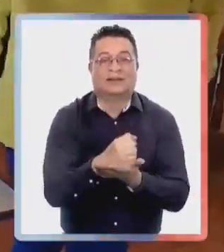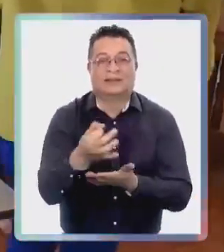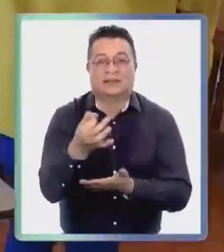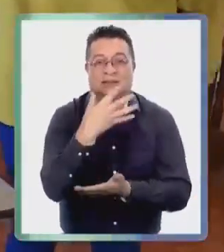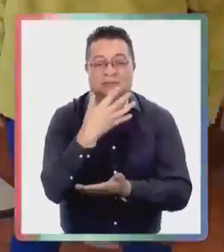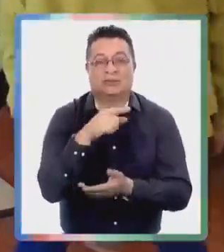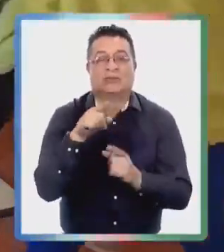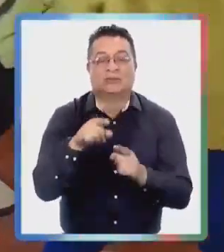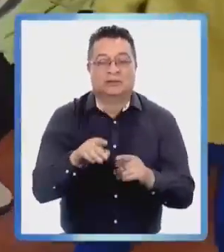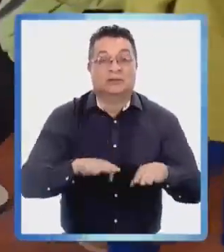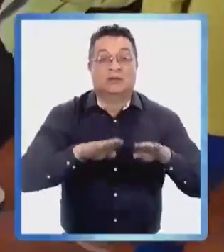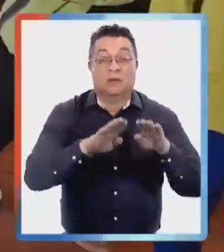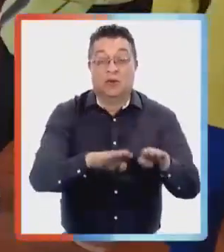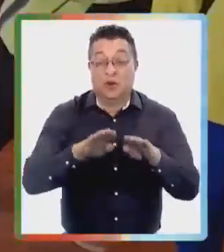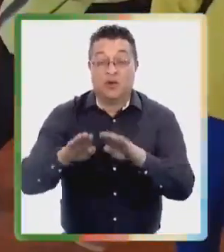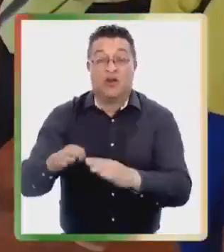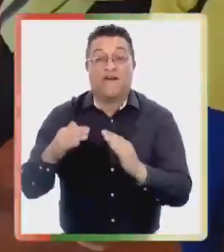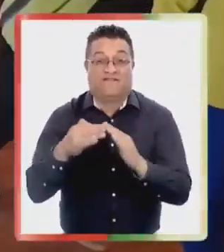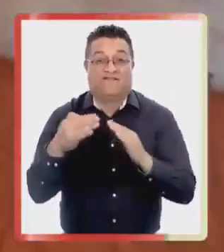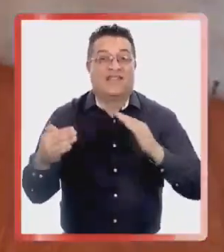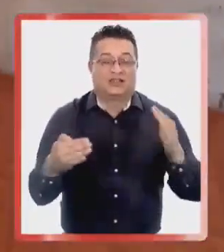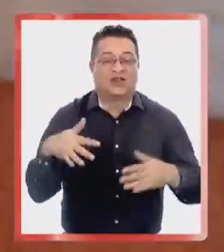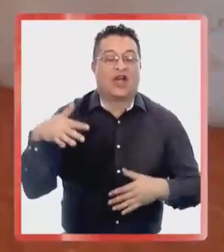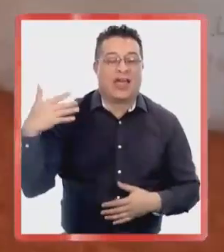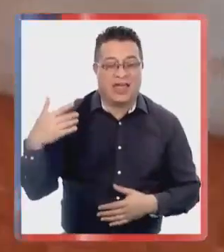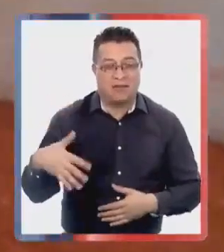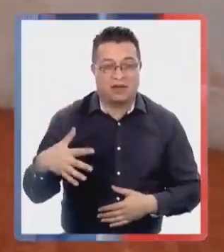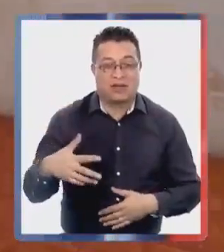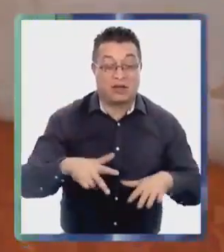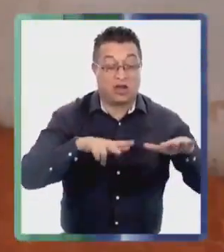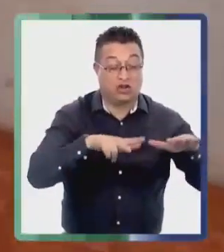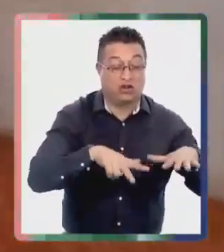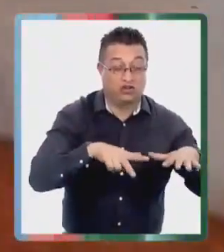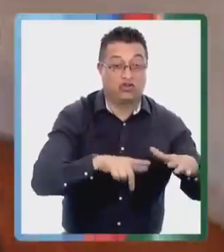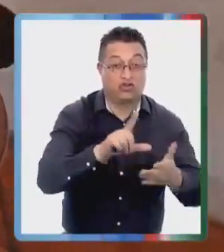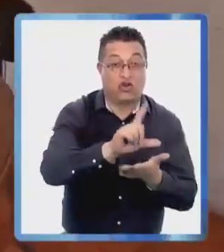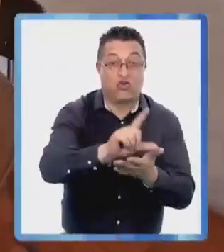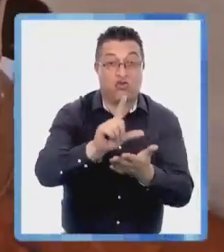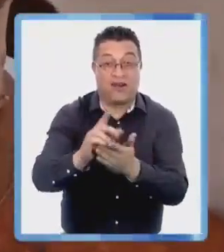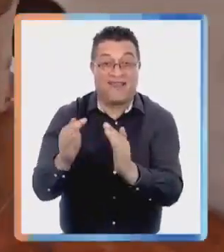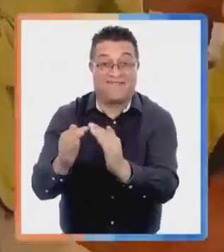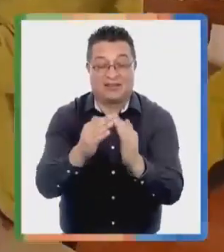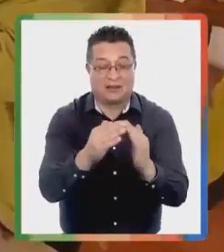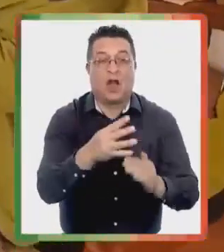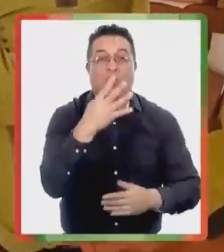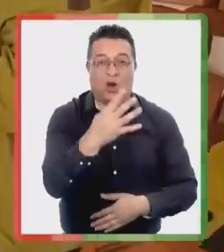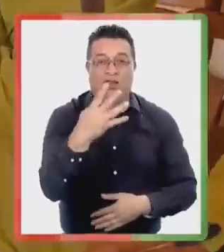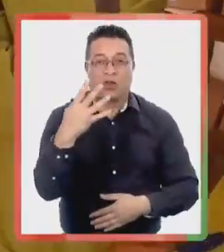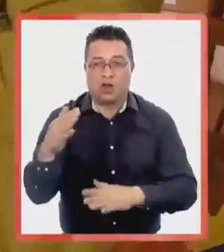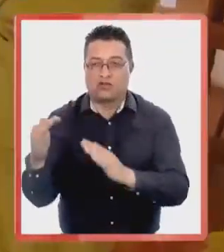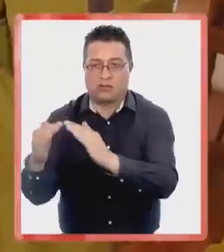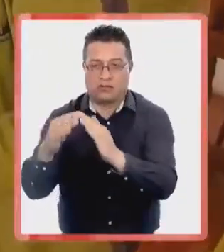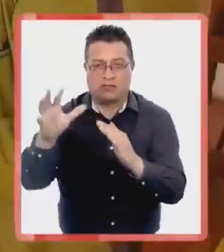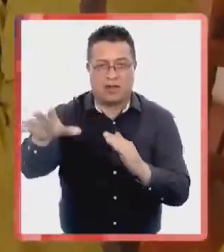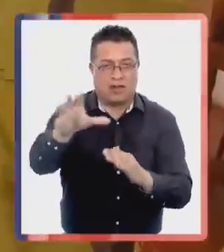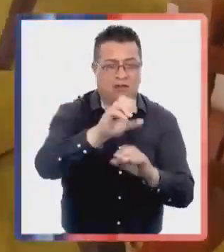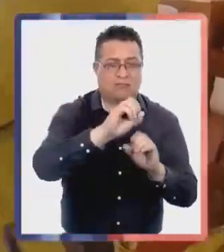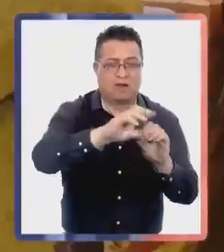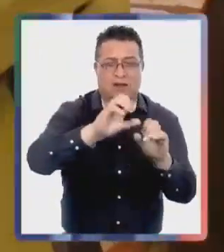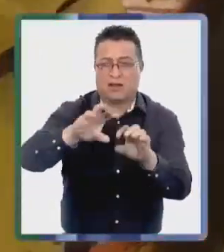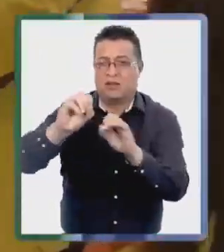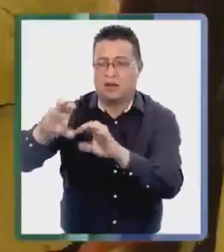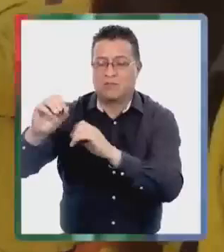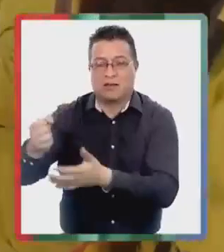medicamentos, por lo que el apoyo de los vecinos ha sido fundamental, pasando de 18 sedes vecinales a 44, donde se entregan